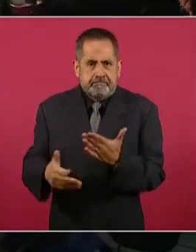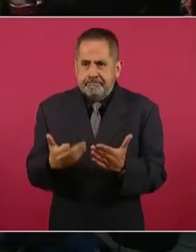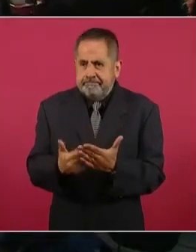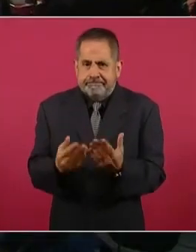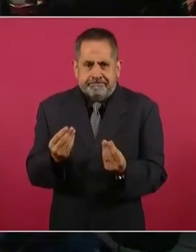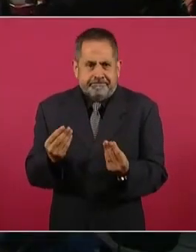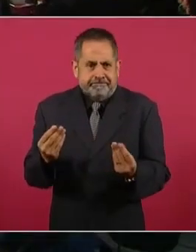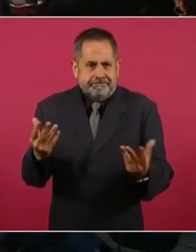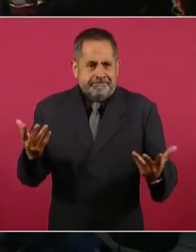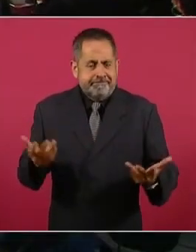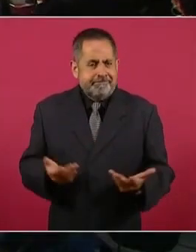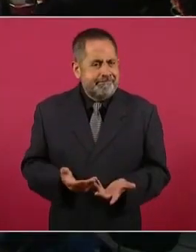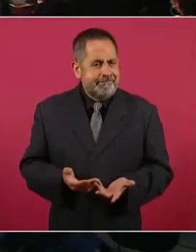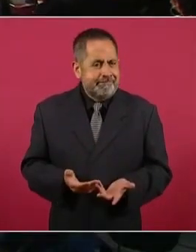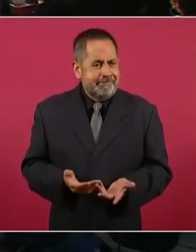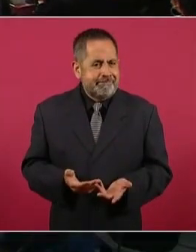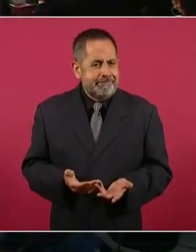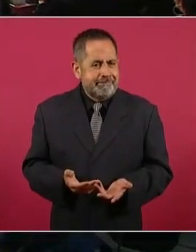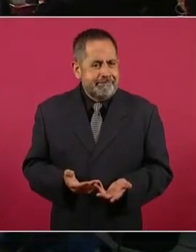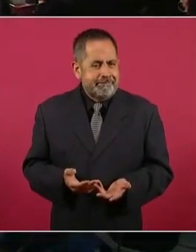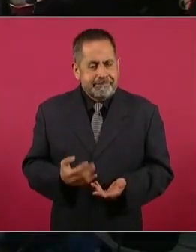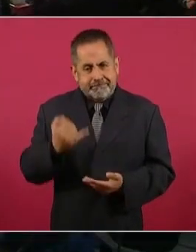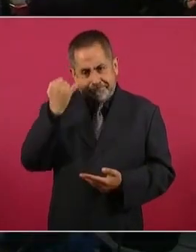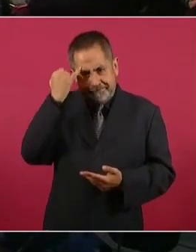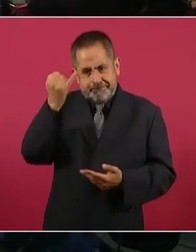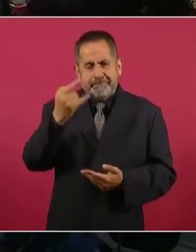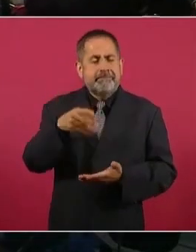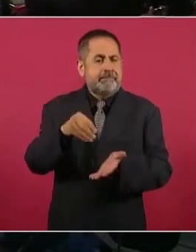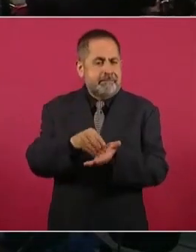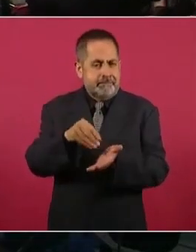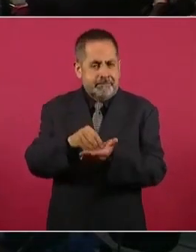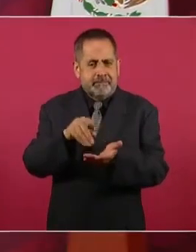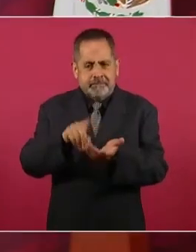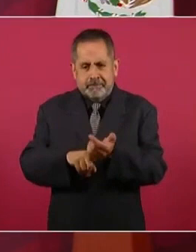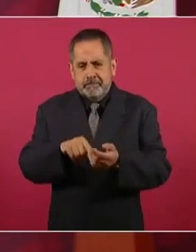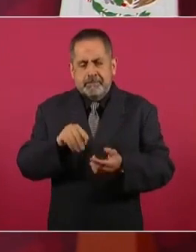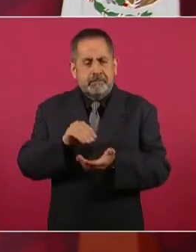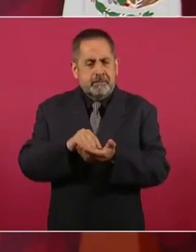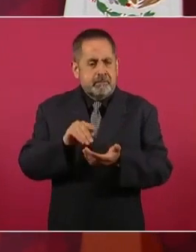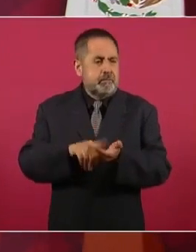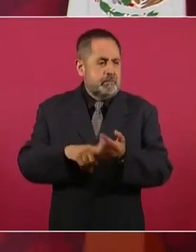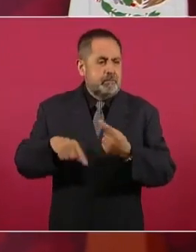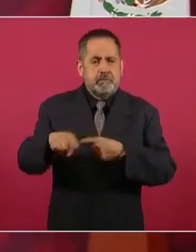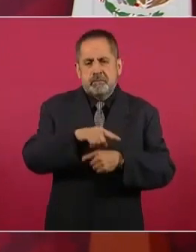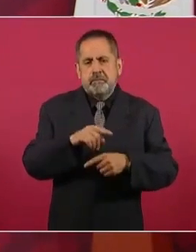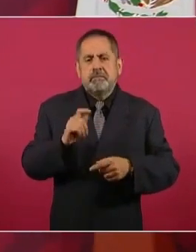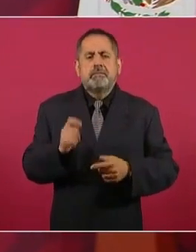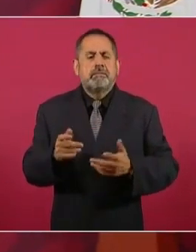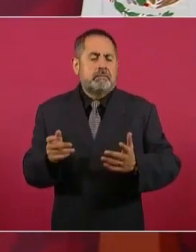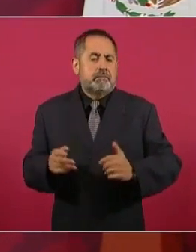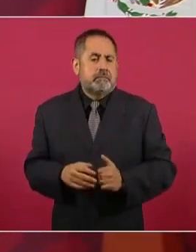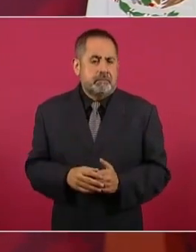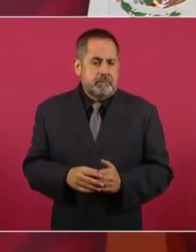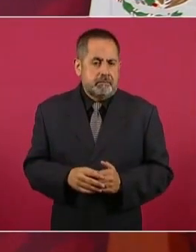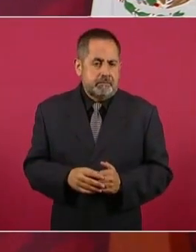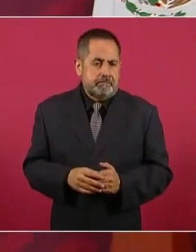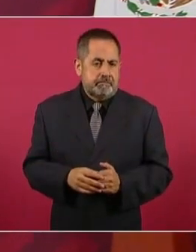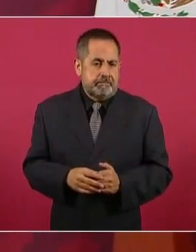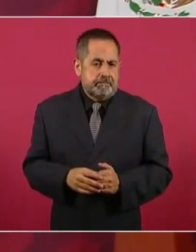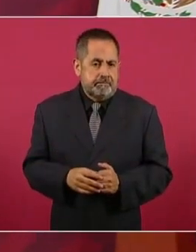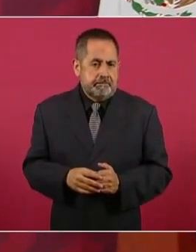Imagínense cómo estaban y siguen estando, porque